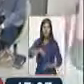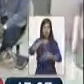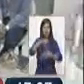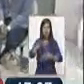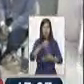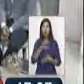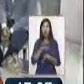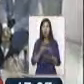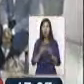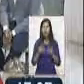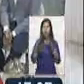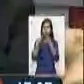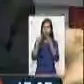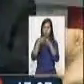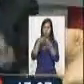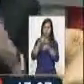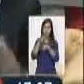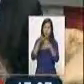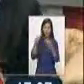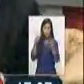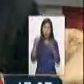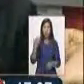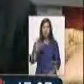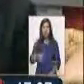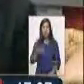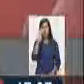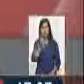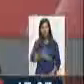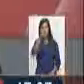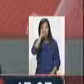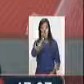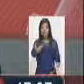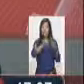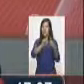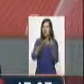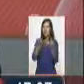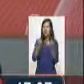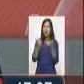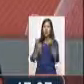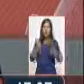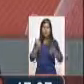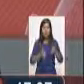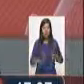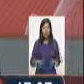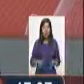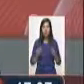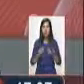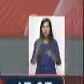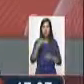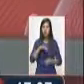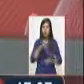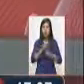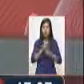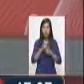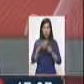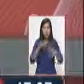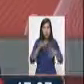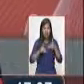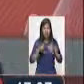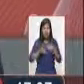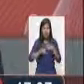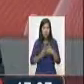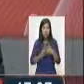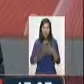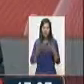la exportación de electricidad a Argentina, a Brasil, a Perú, a donde se pueda. Completar esa labor que permite